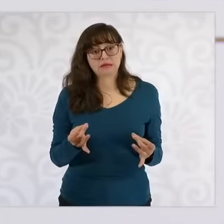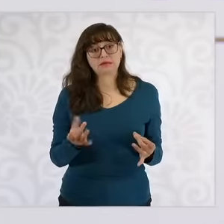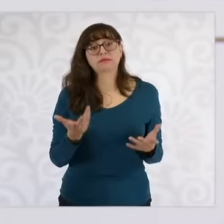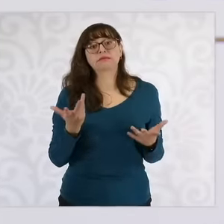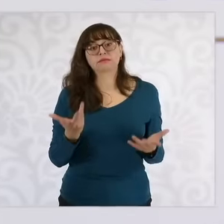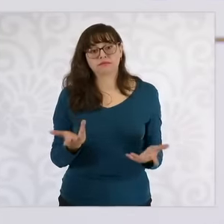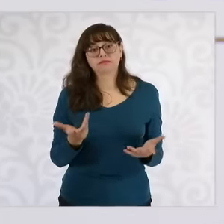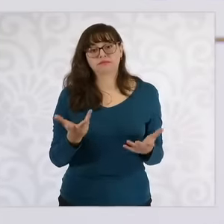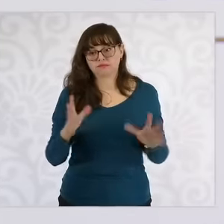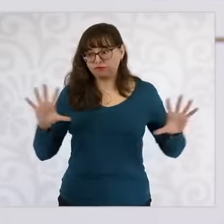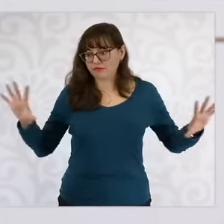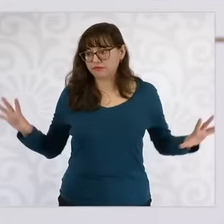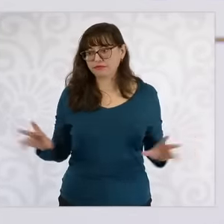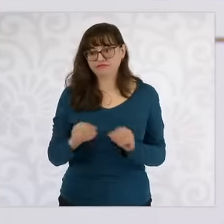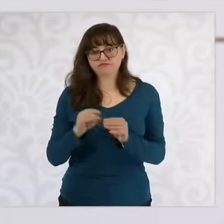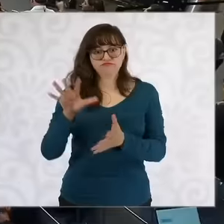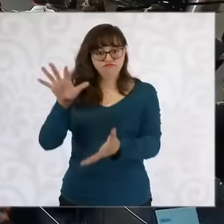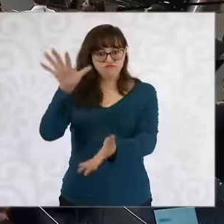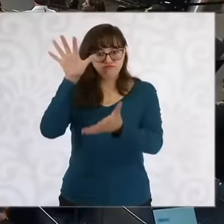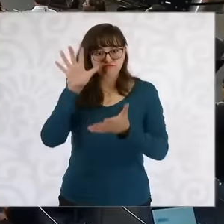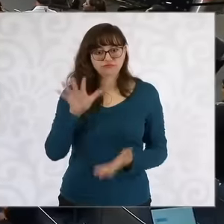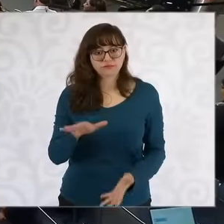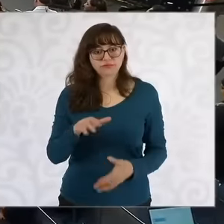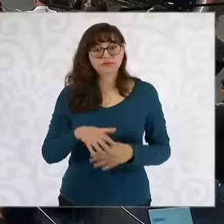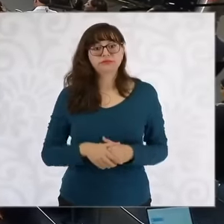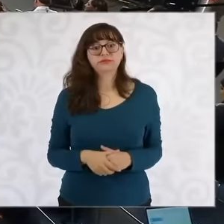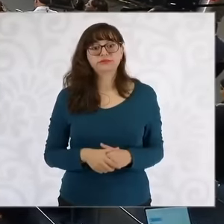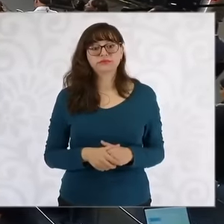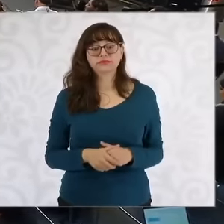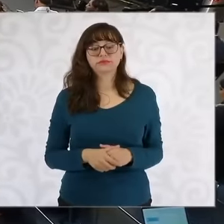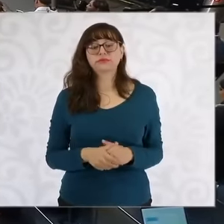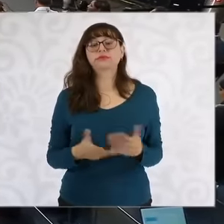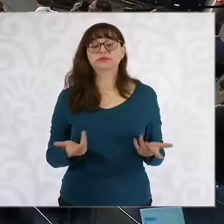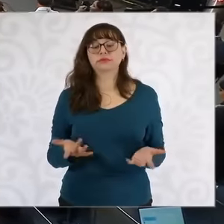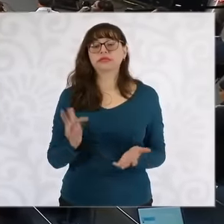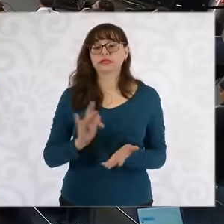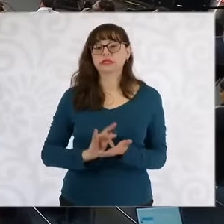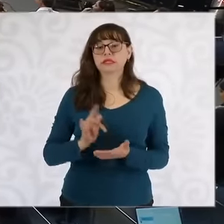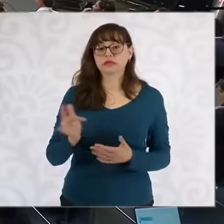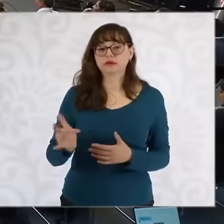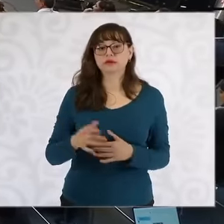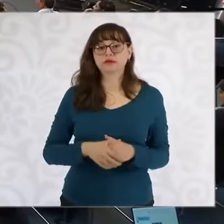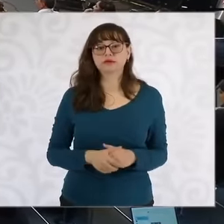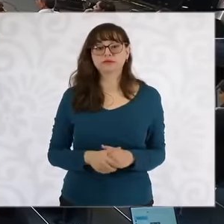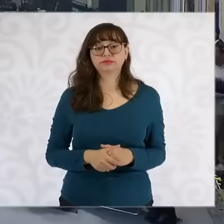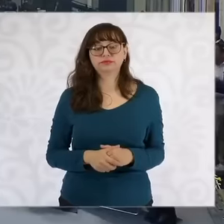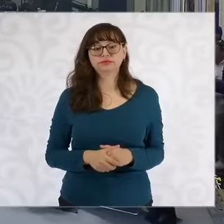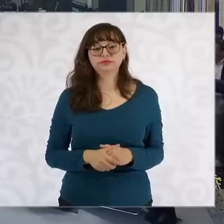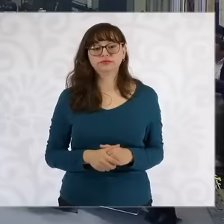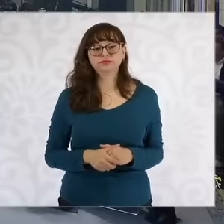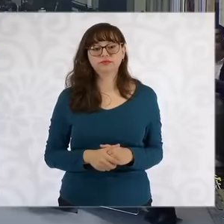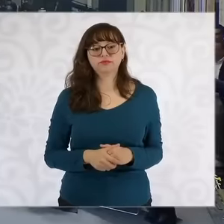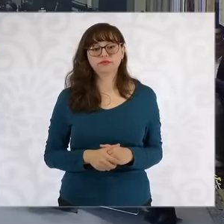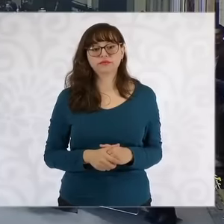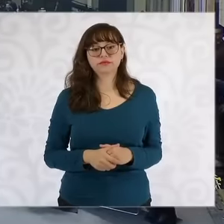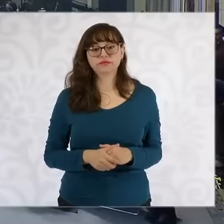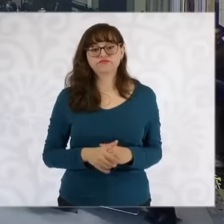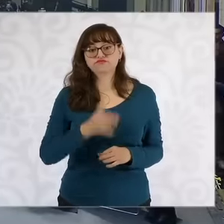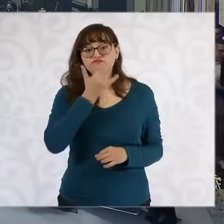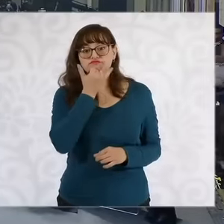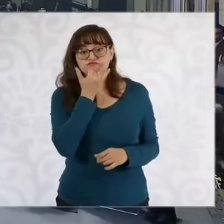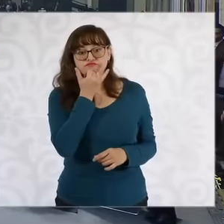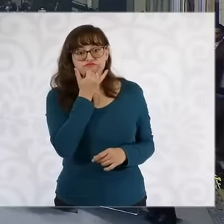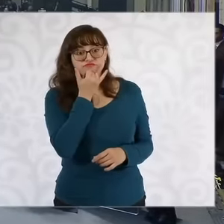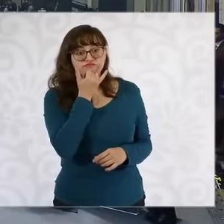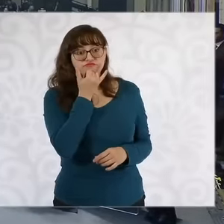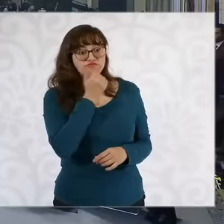través de este esquema consolidado. Gracias. Y finalmente, presidenta, yo quisiera